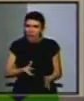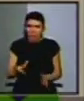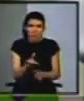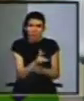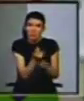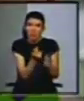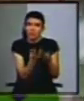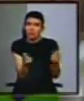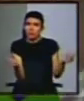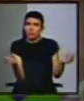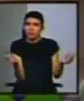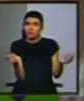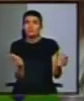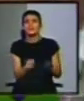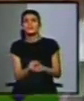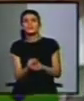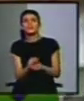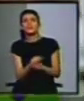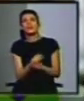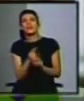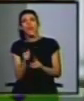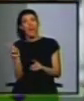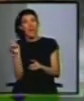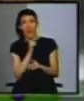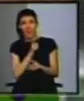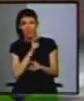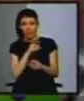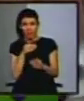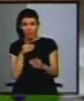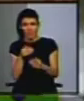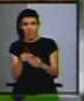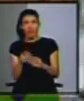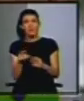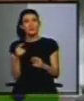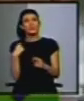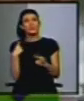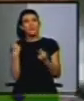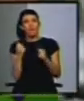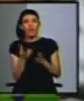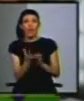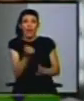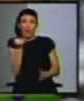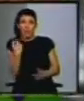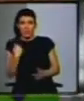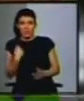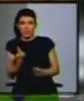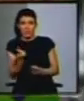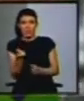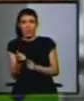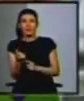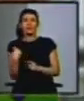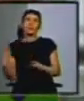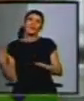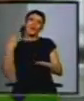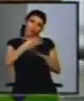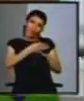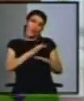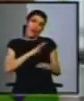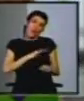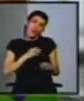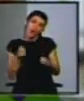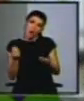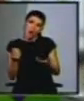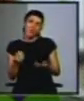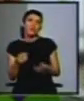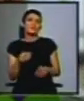Cuando yo, al final, para tratar de recuperar mi plata, obviamente tuve que ir al banco, obviamente